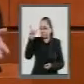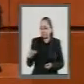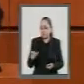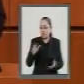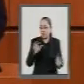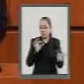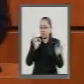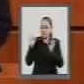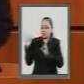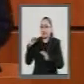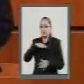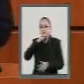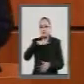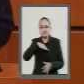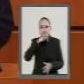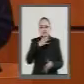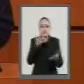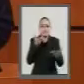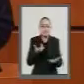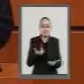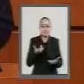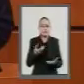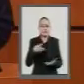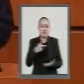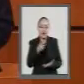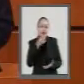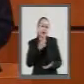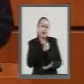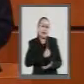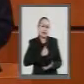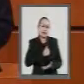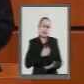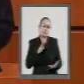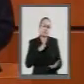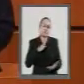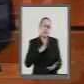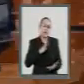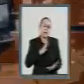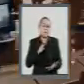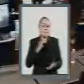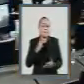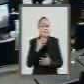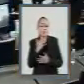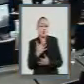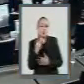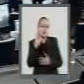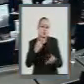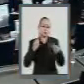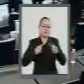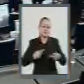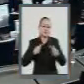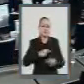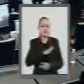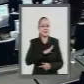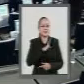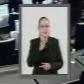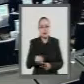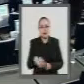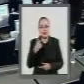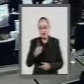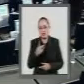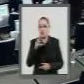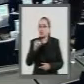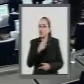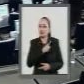distracción que lamentablemente ha costado vidas a medio centenar de mexicanos, lo cual no debió haber